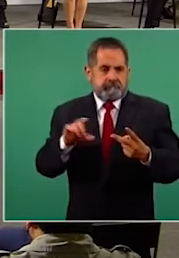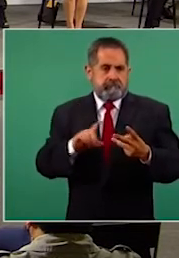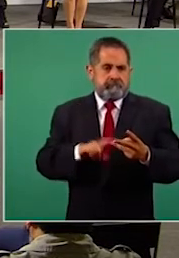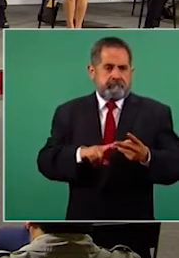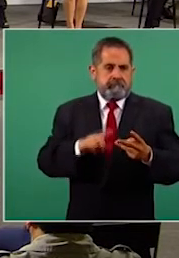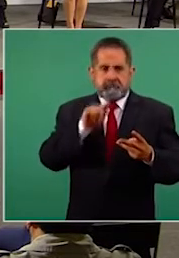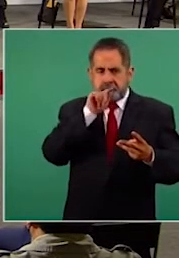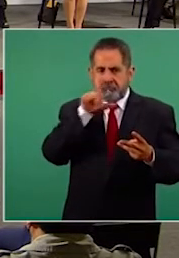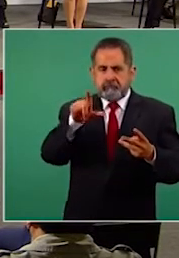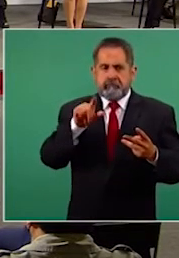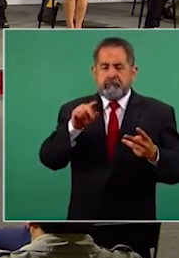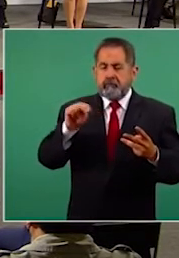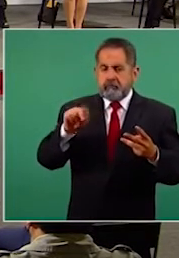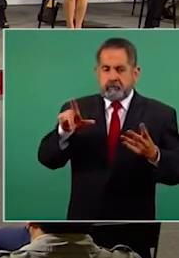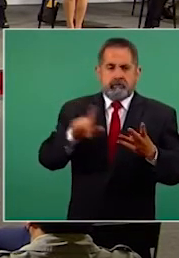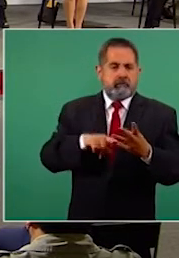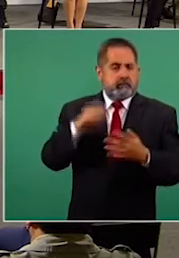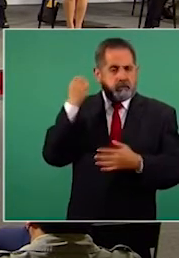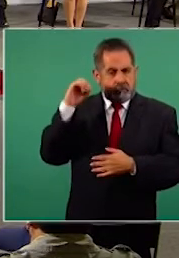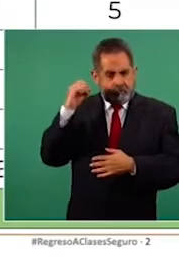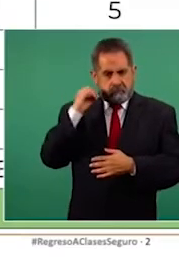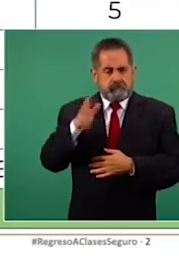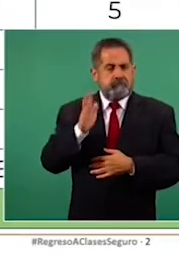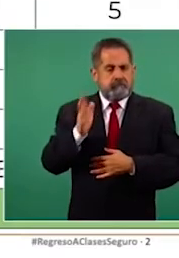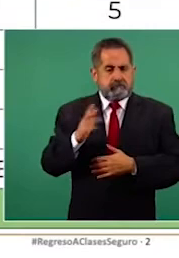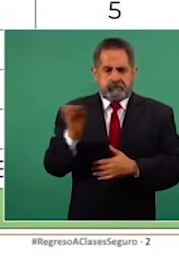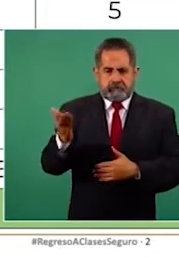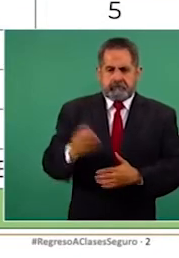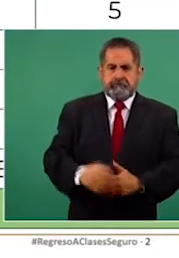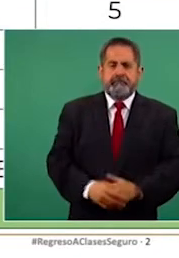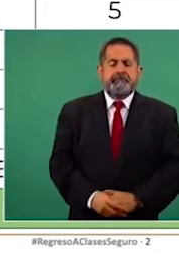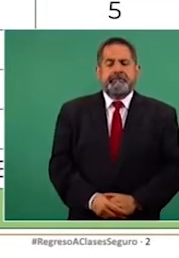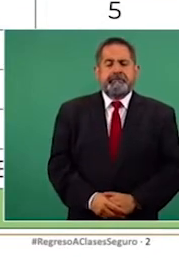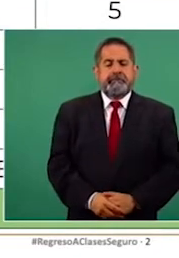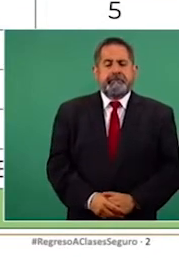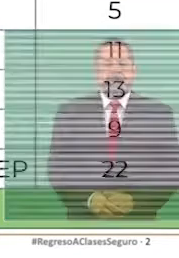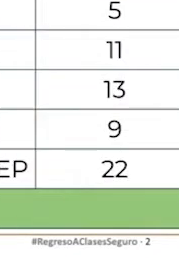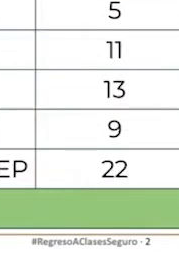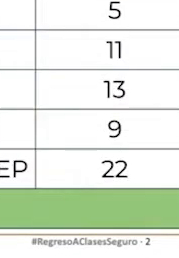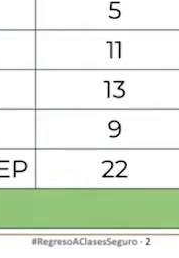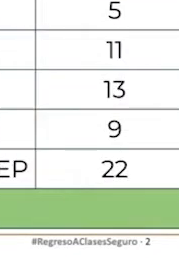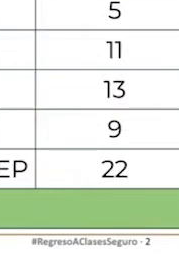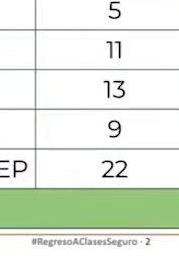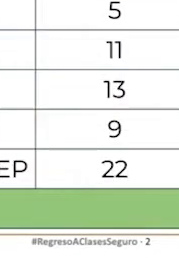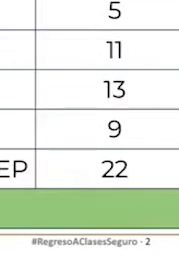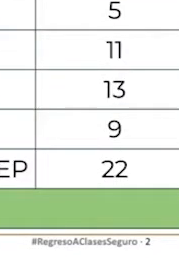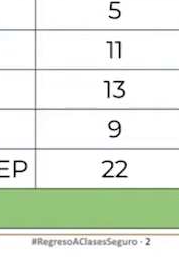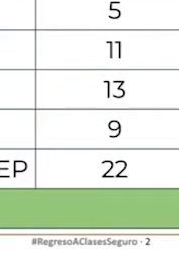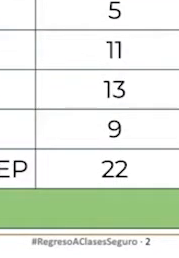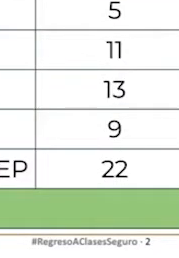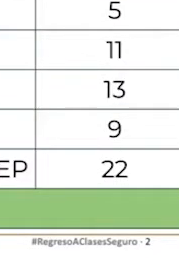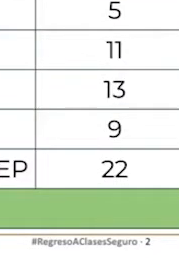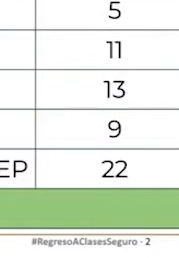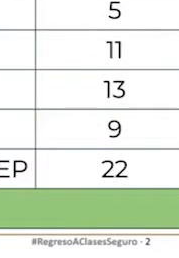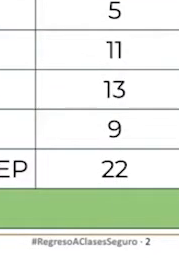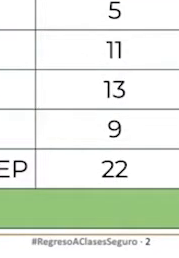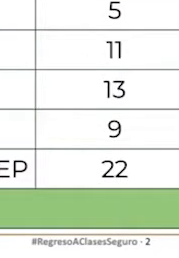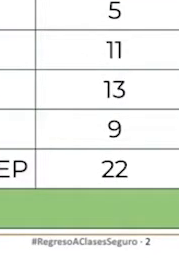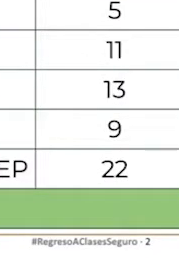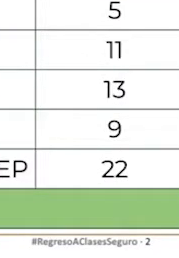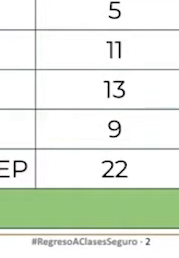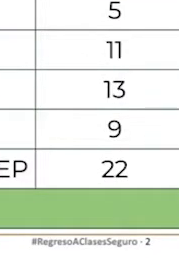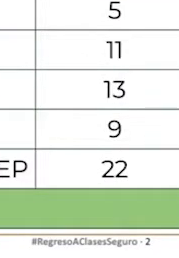Jalisco, Nuevo León y Oaxaca, en donde estamos hablando de 39 mil 162 docentes en Aguascalientes,